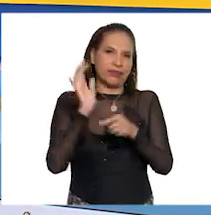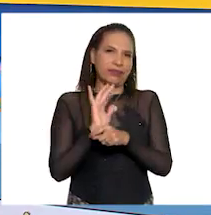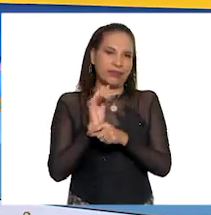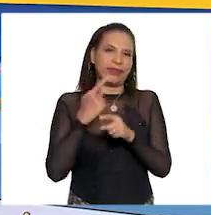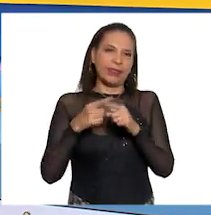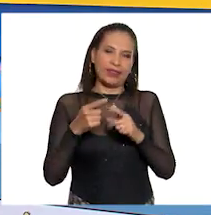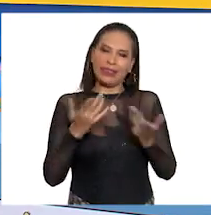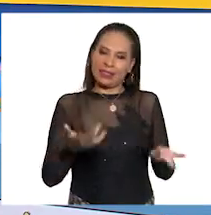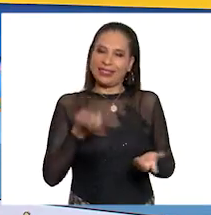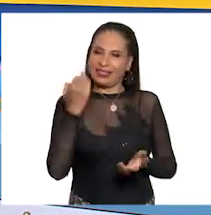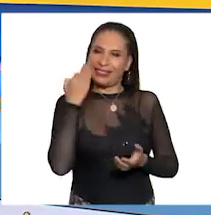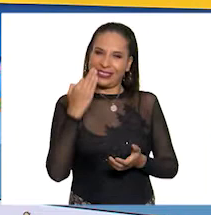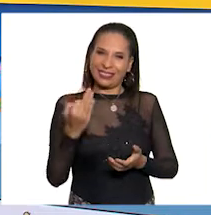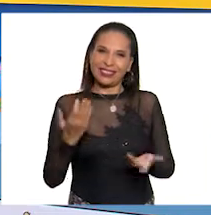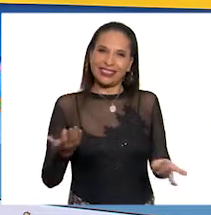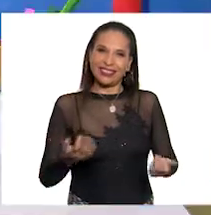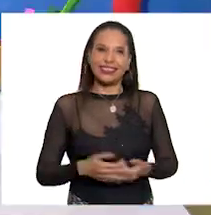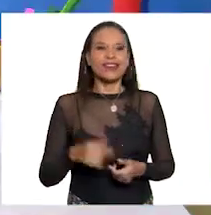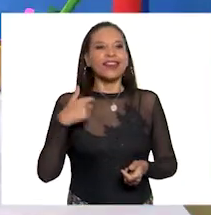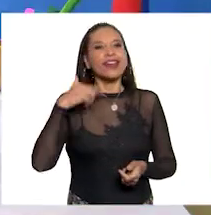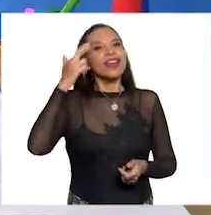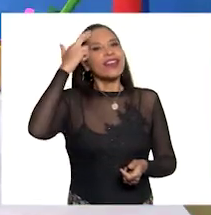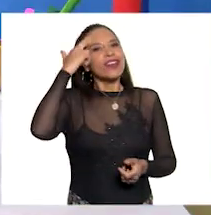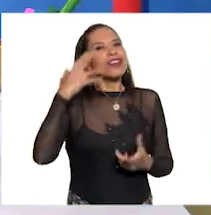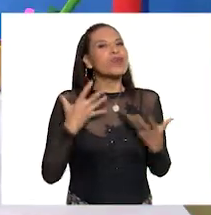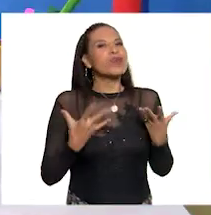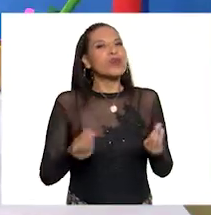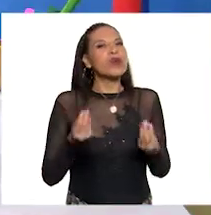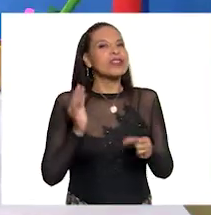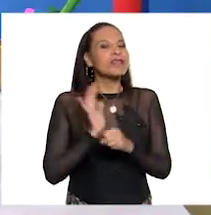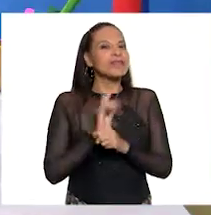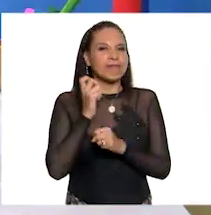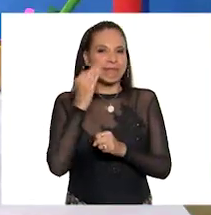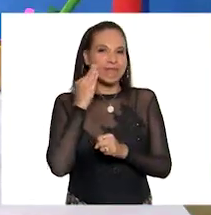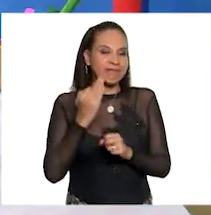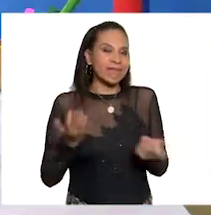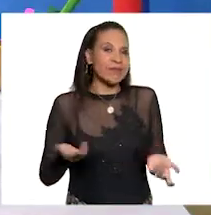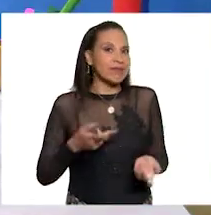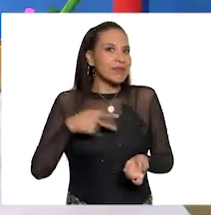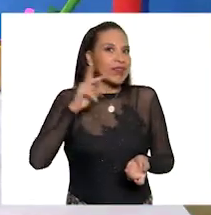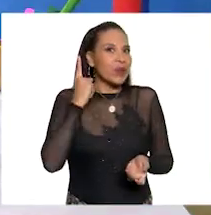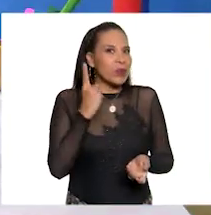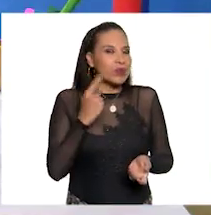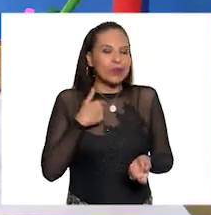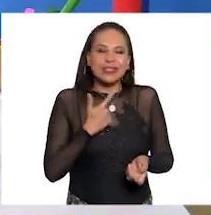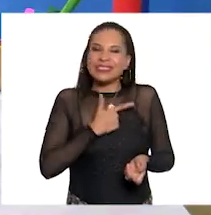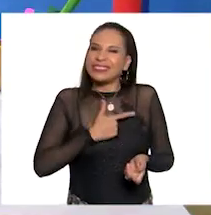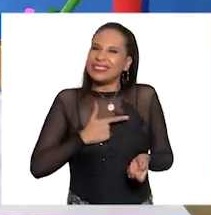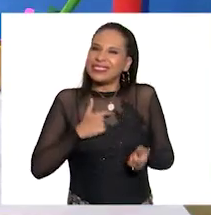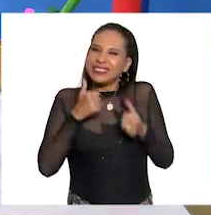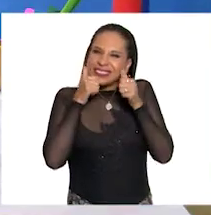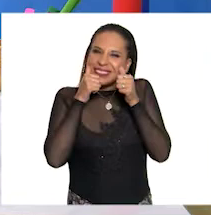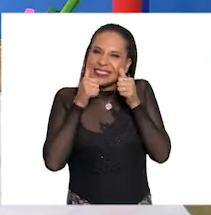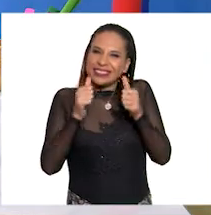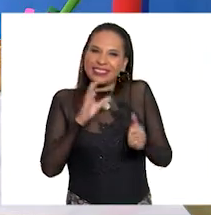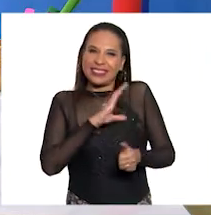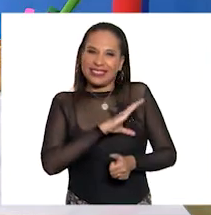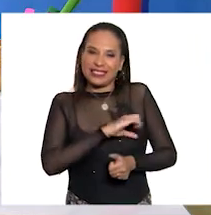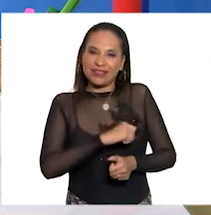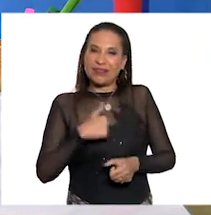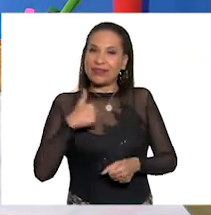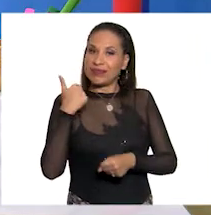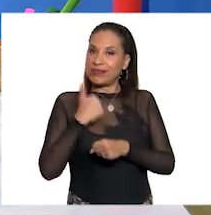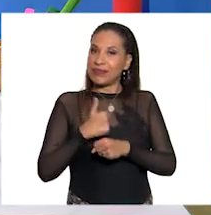cinematográfica de ese entonces. Yo recuerdo muchísimas películas de esa época, pero una en particular que le encanta a